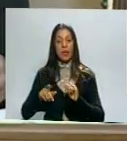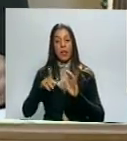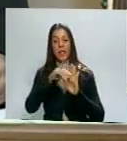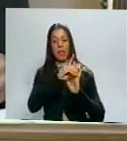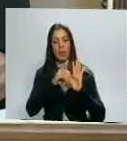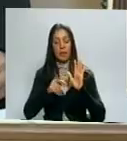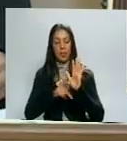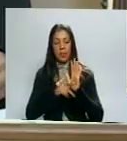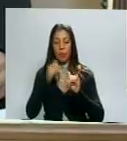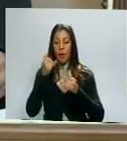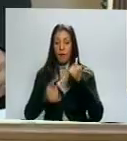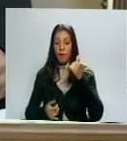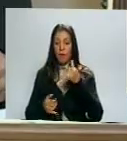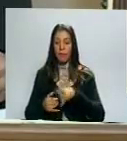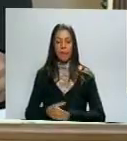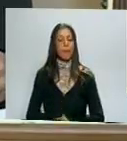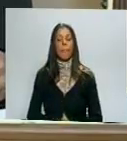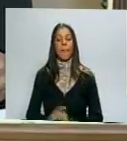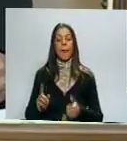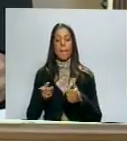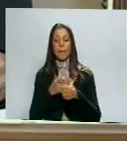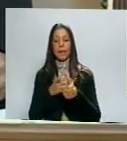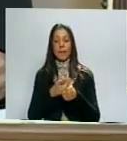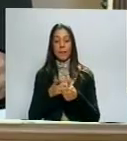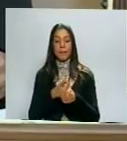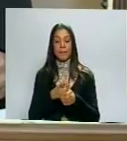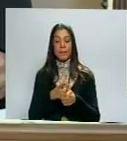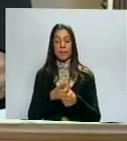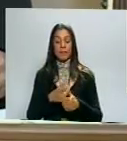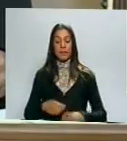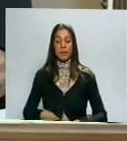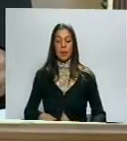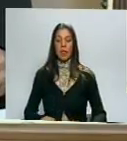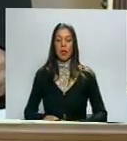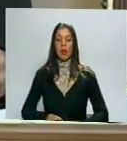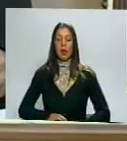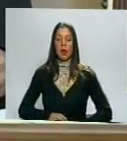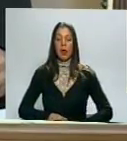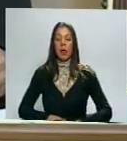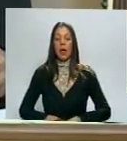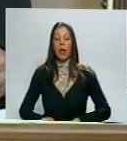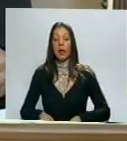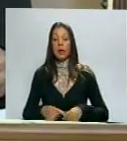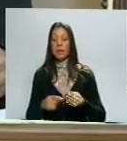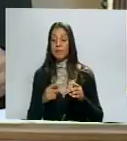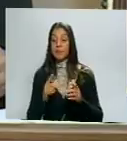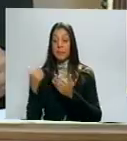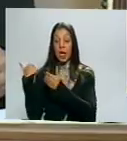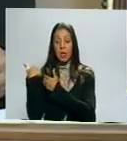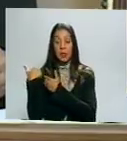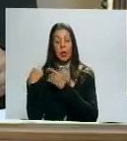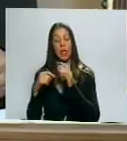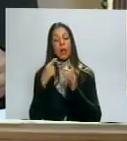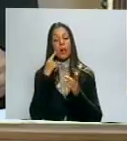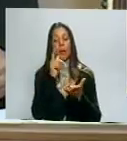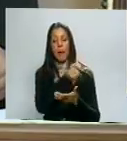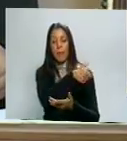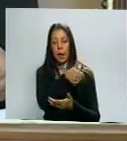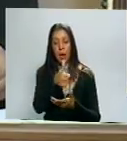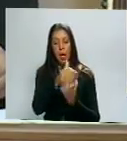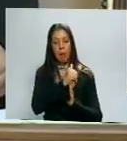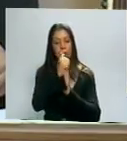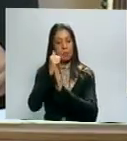Disposiciones finales. Primera, las atribuciones de las personas previstas en el artículo 5 de esta